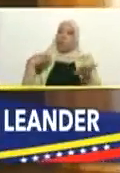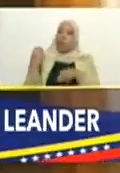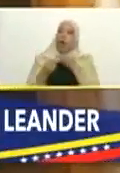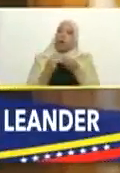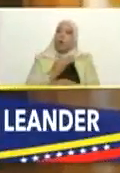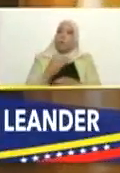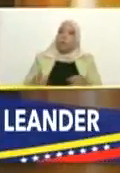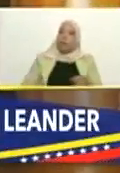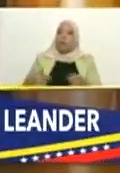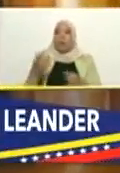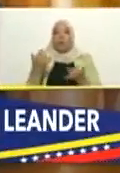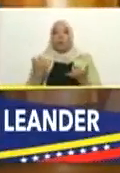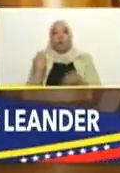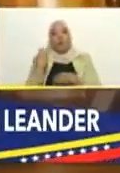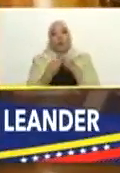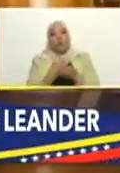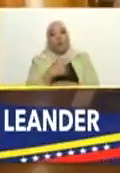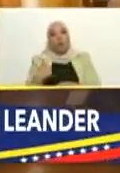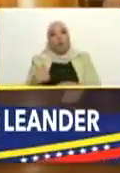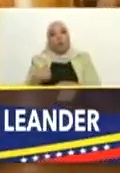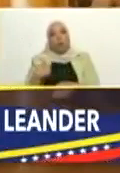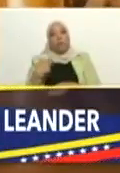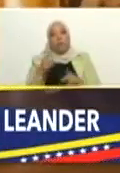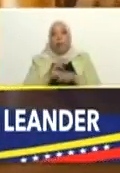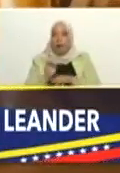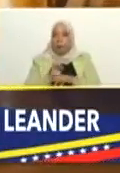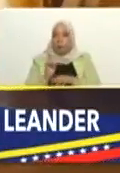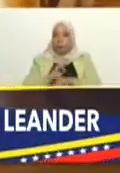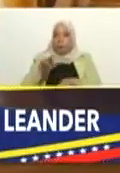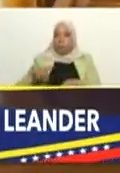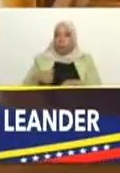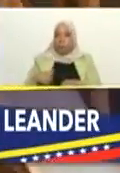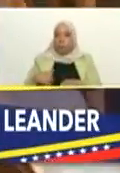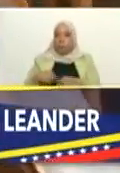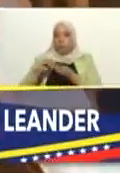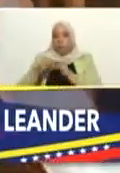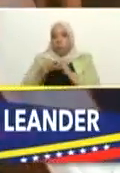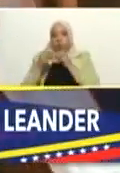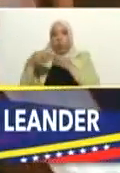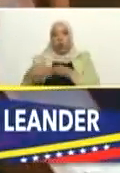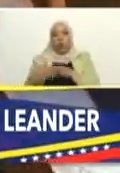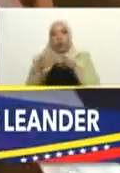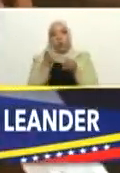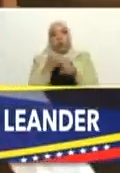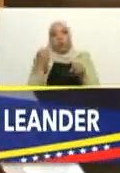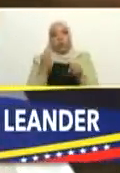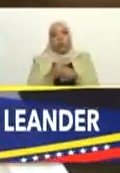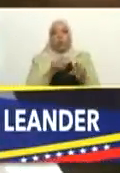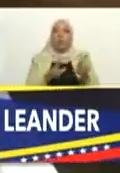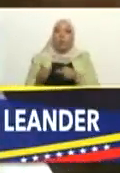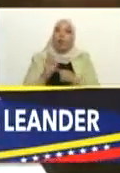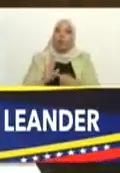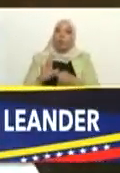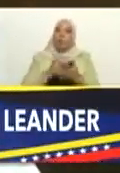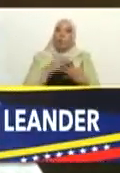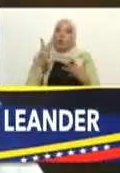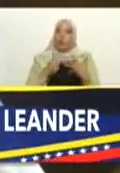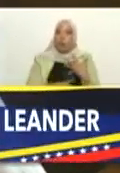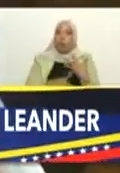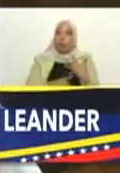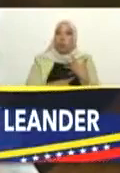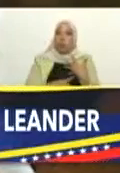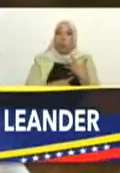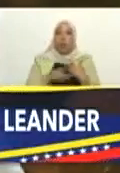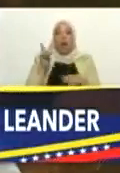presidente, que yo también quisiera darle las palabras rápidas a nuestro restaurador, Carlos Vicente Torrealba, que ha estado al frente del proyecto y le